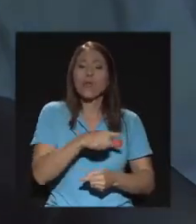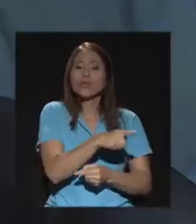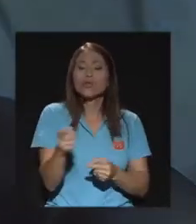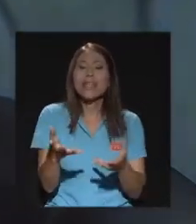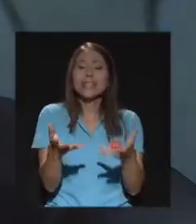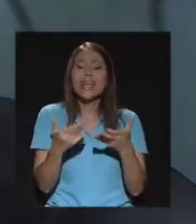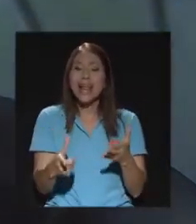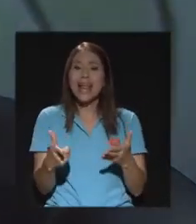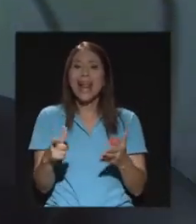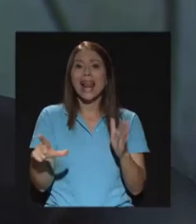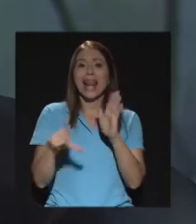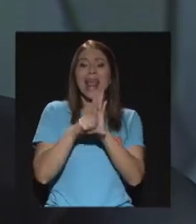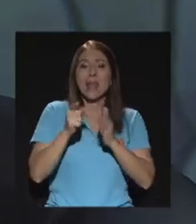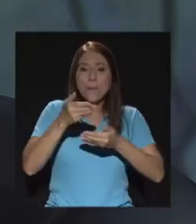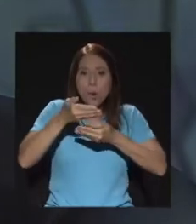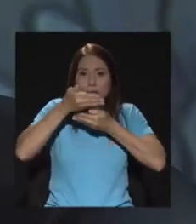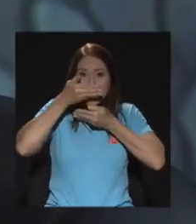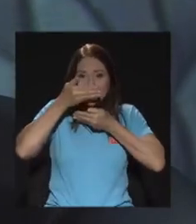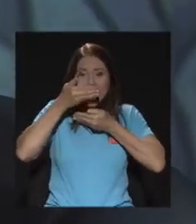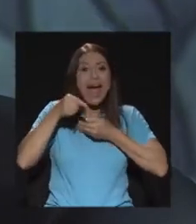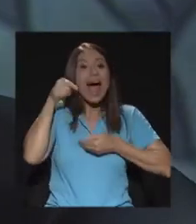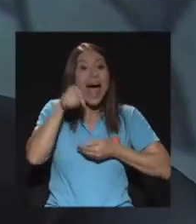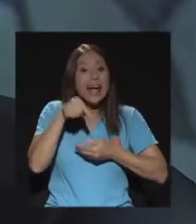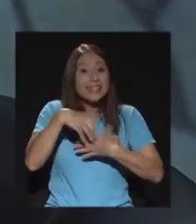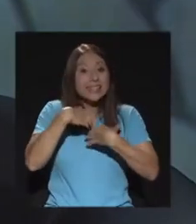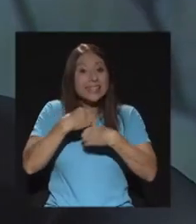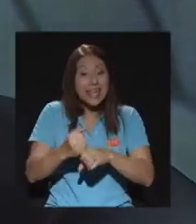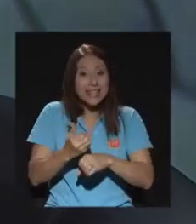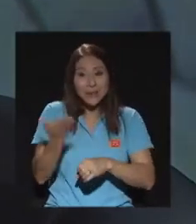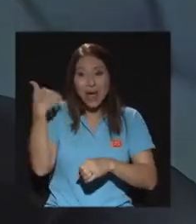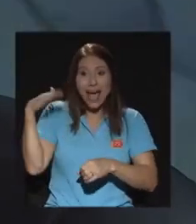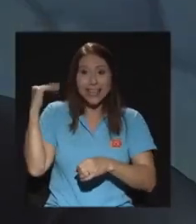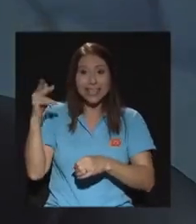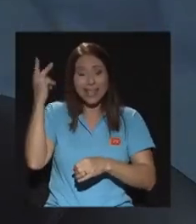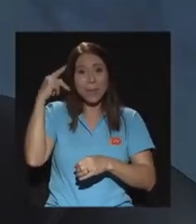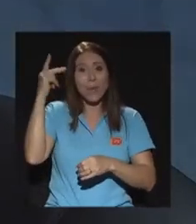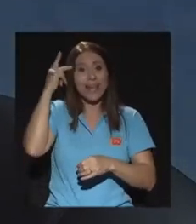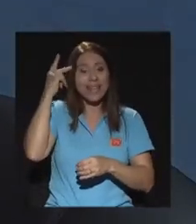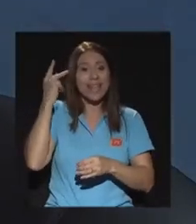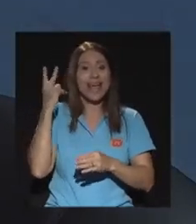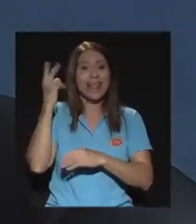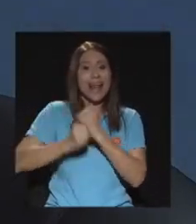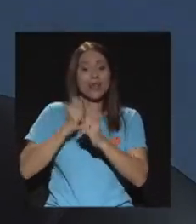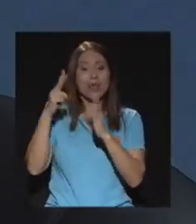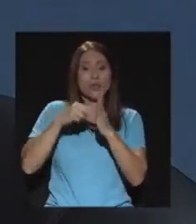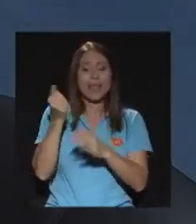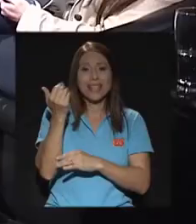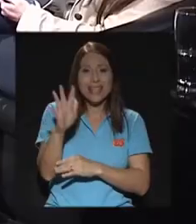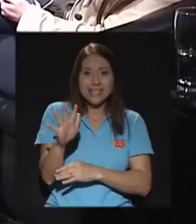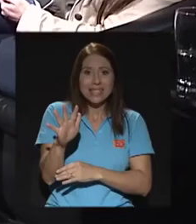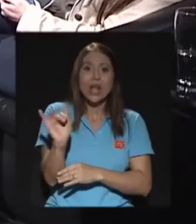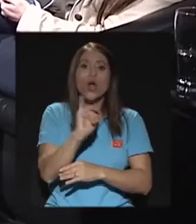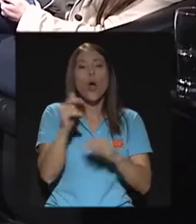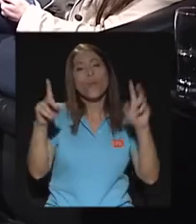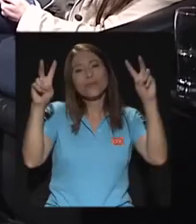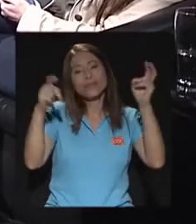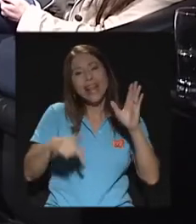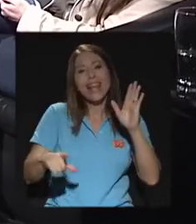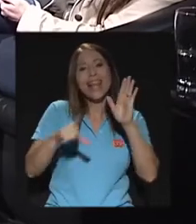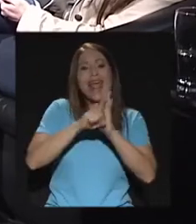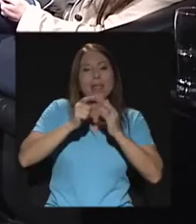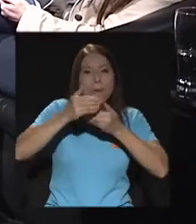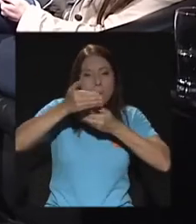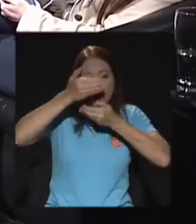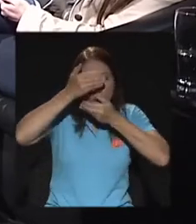a la iniciativa del Poder Ejecutivo del 2015 como ley mordaza. Bueno, era una copia de Venezuela, de Uruguay, bueno, de don